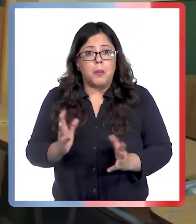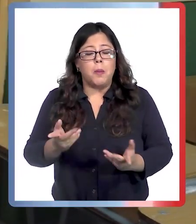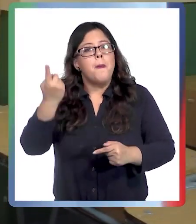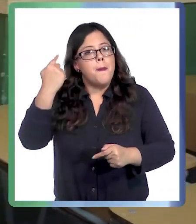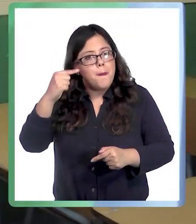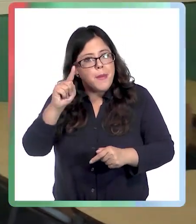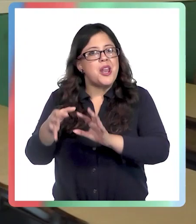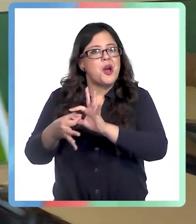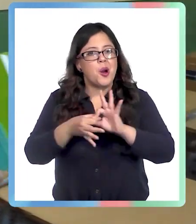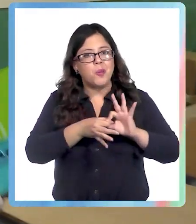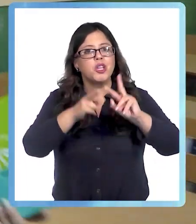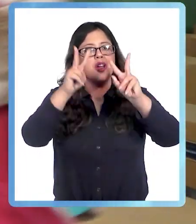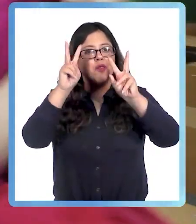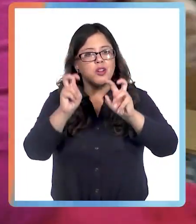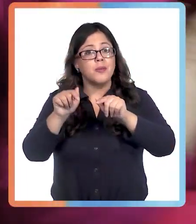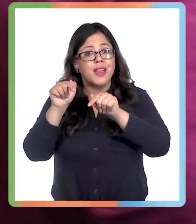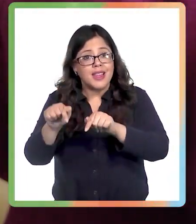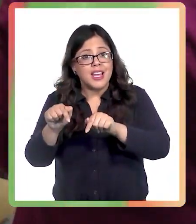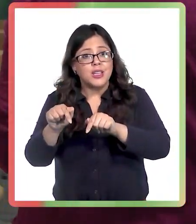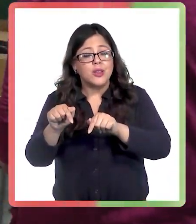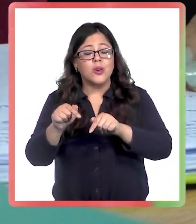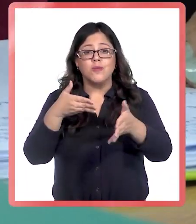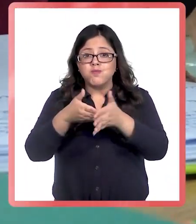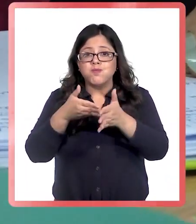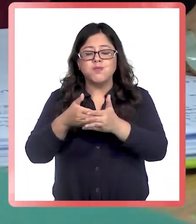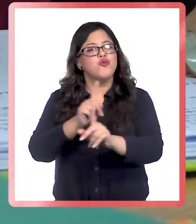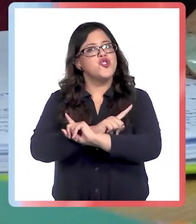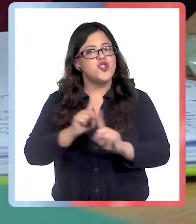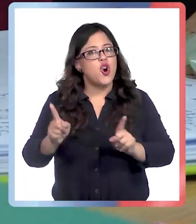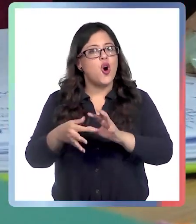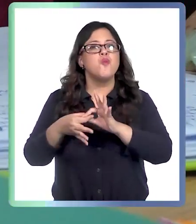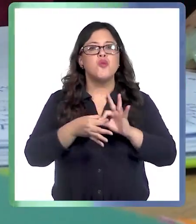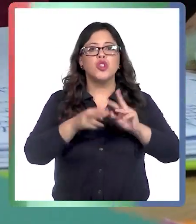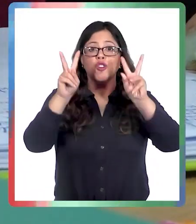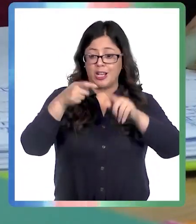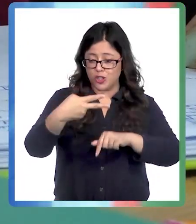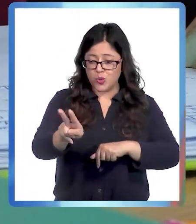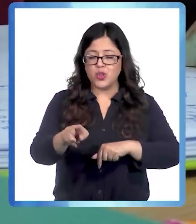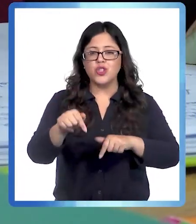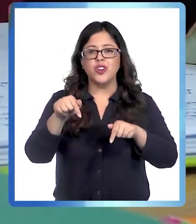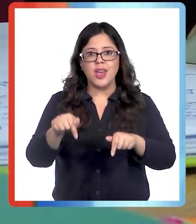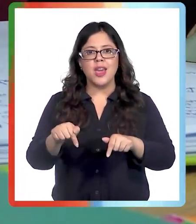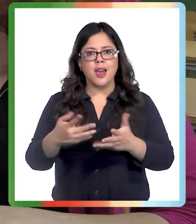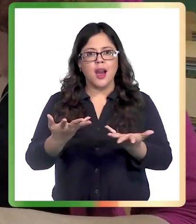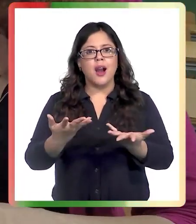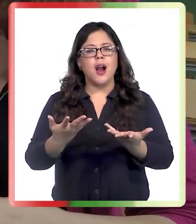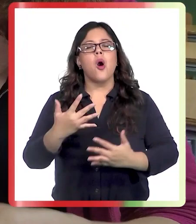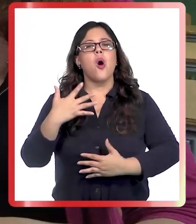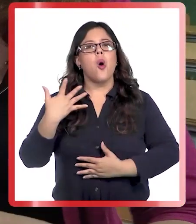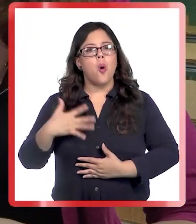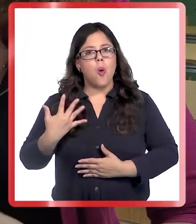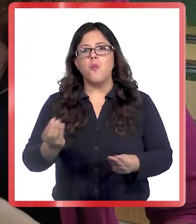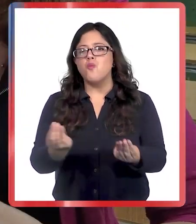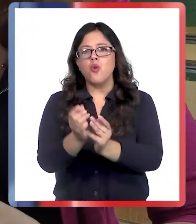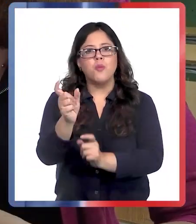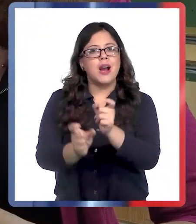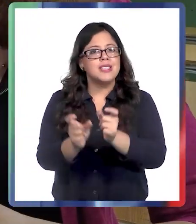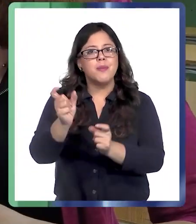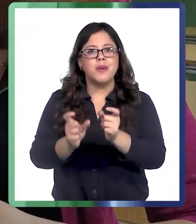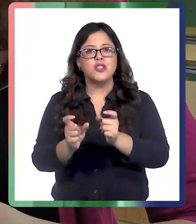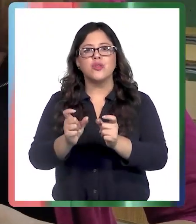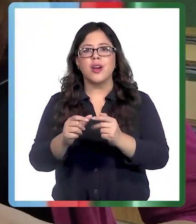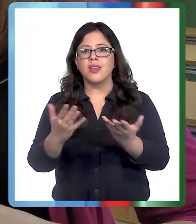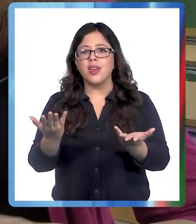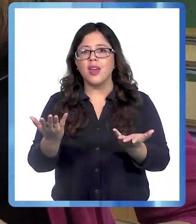y gracias a la gratitud, esto ya no es un impedimento, ya que su caso hoy es un faro de luz para muchas personas que,